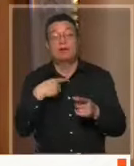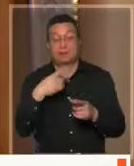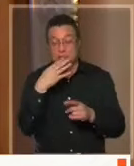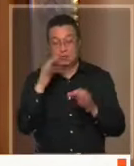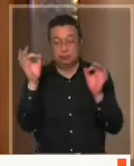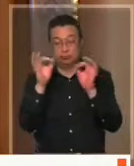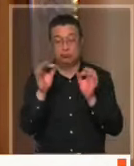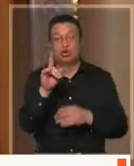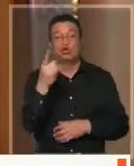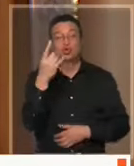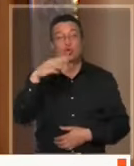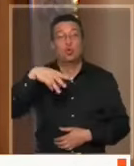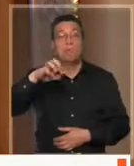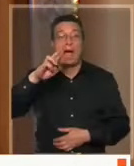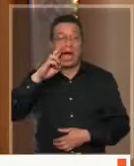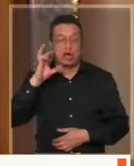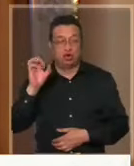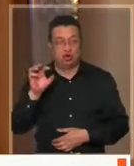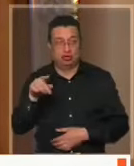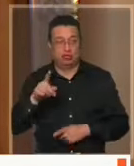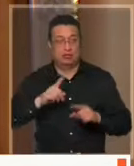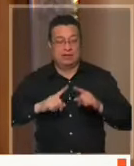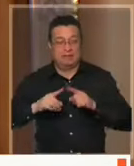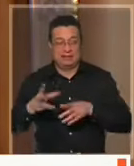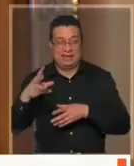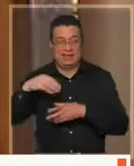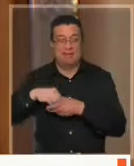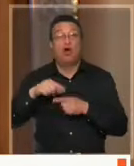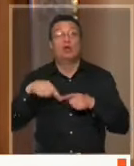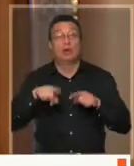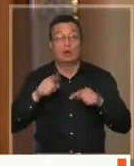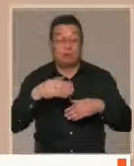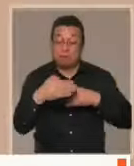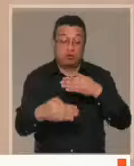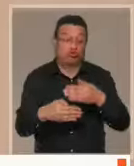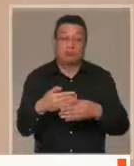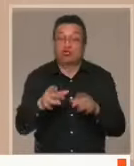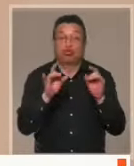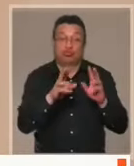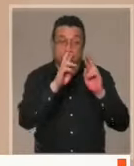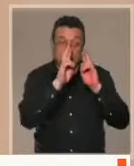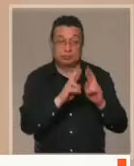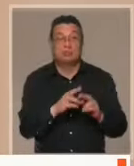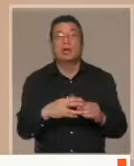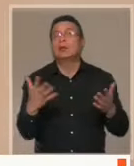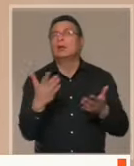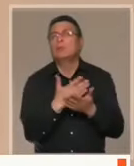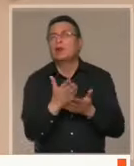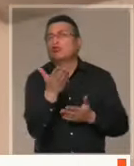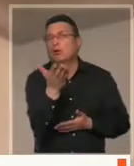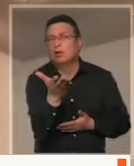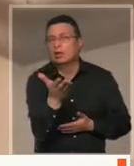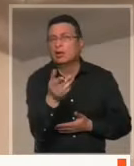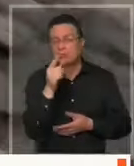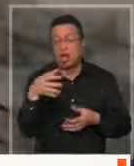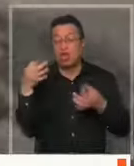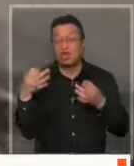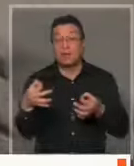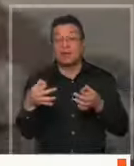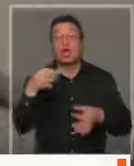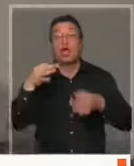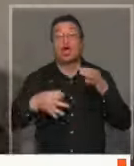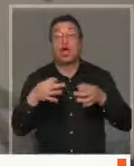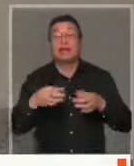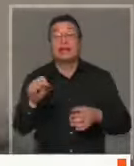un sumario administrativo, se hará de acuerdo al procedimiento. ¿Pero qué pasó en este caso? En este documento de la Corte de